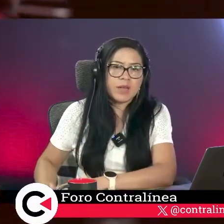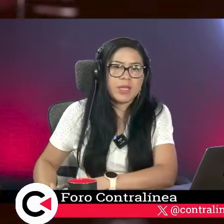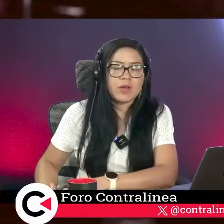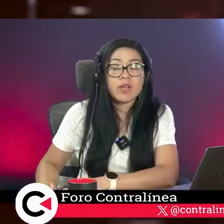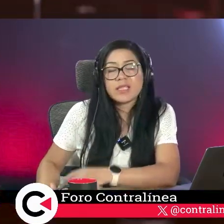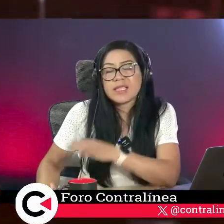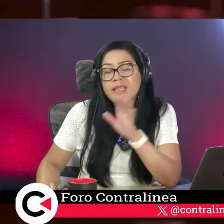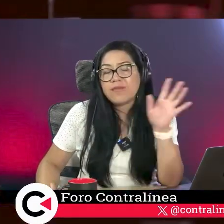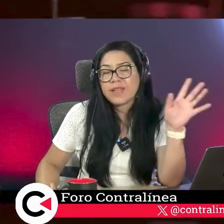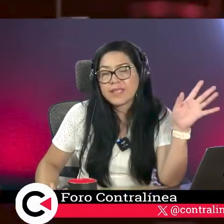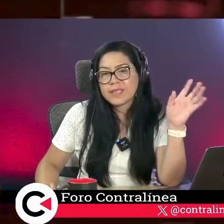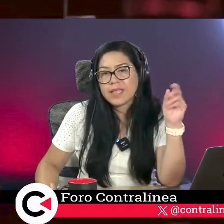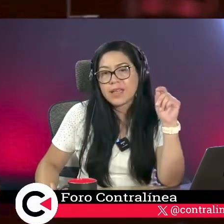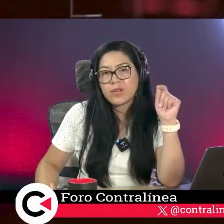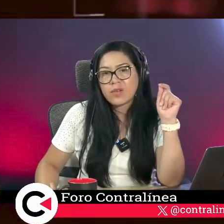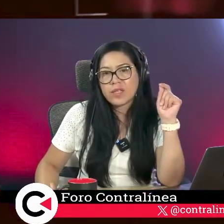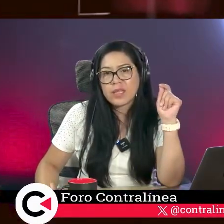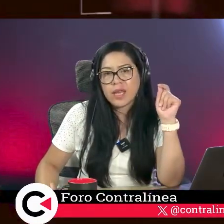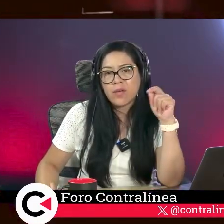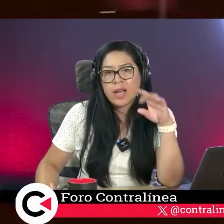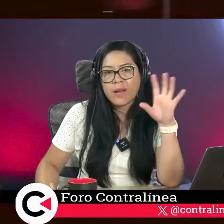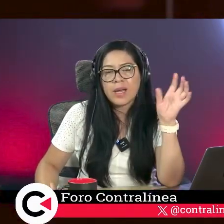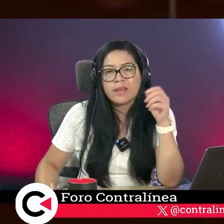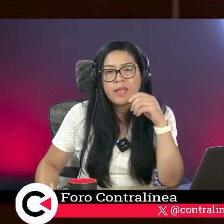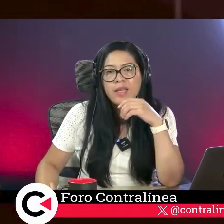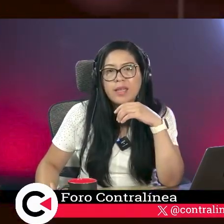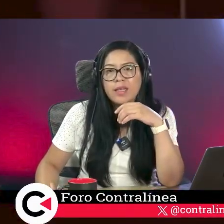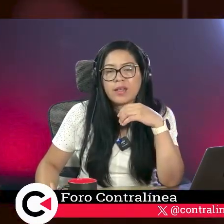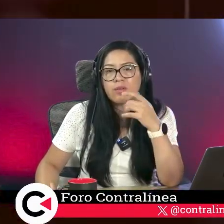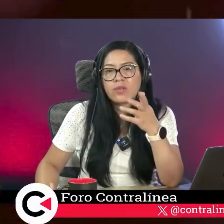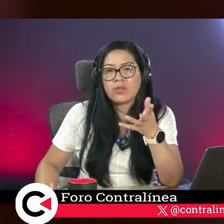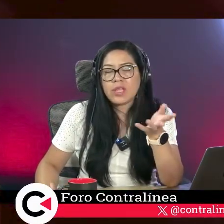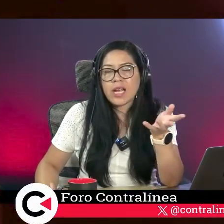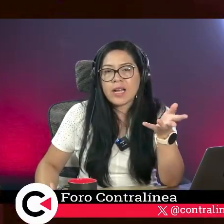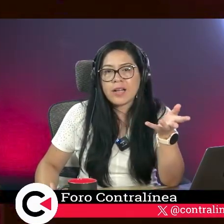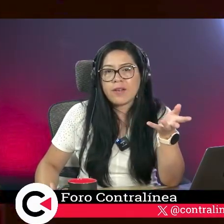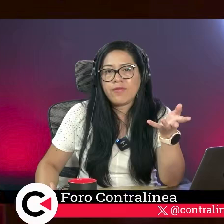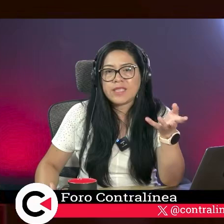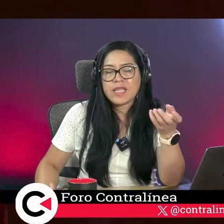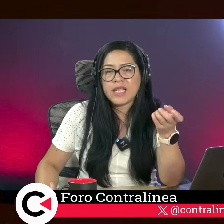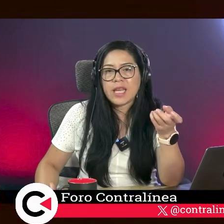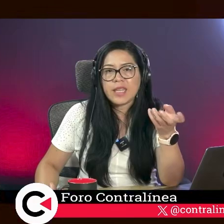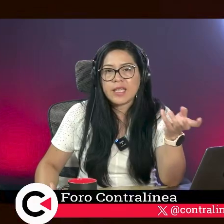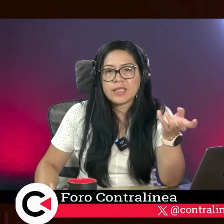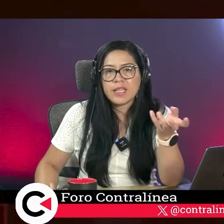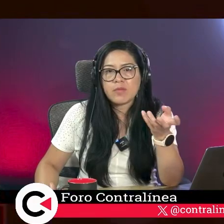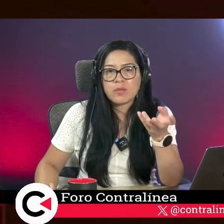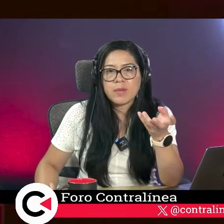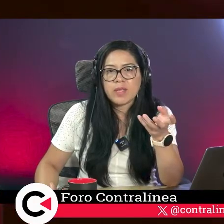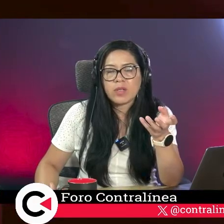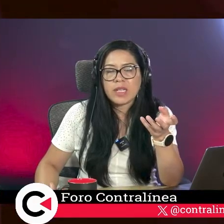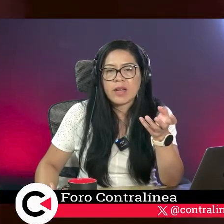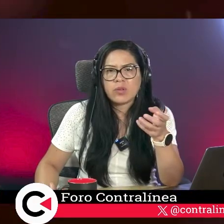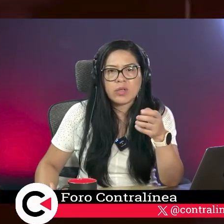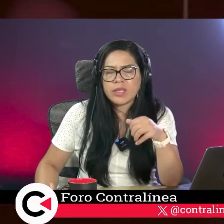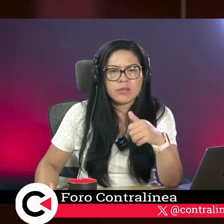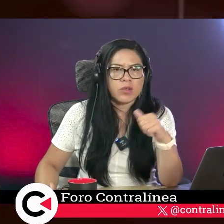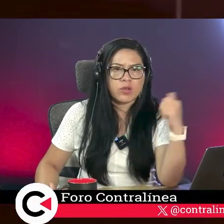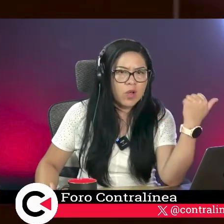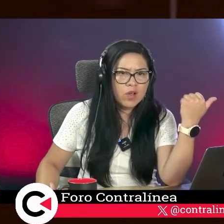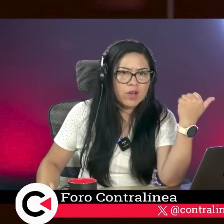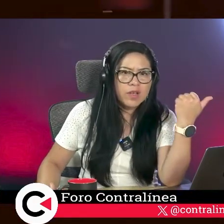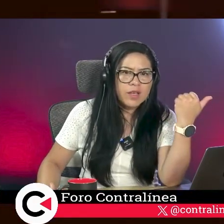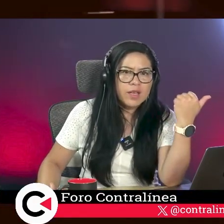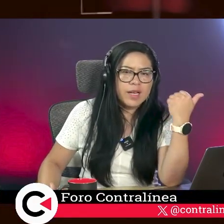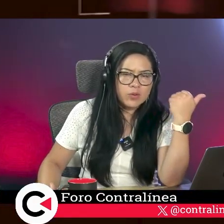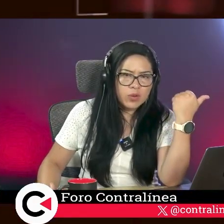como enemigo. Esa es la diferencia, ¿no? Ahora hablan con total facilidad de que estamos viviendo en el autoritarismo.